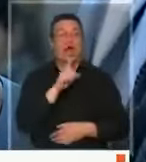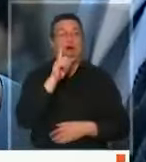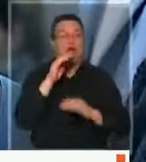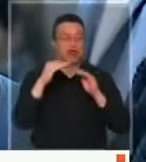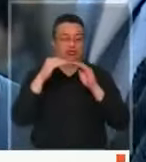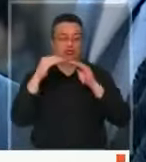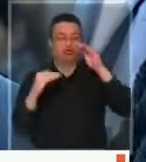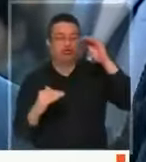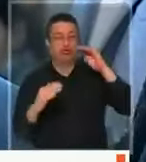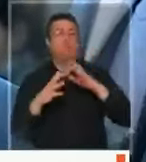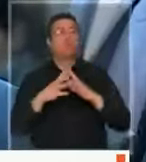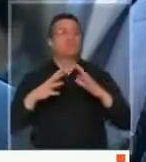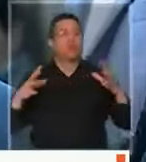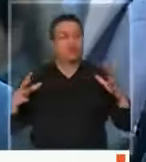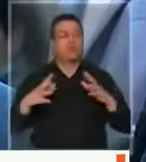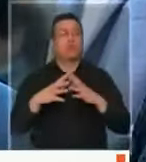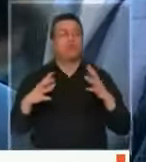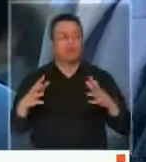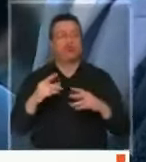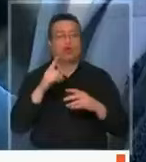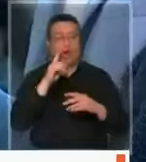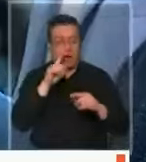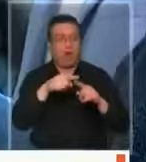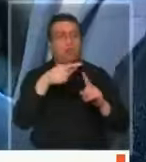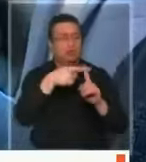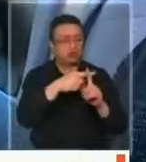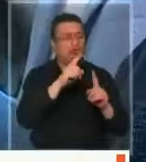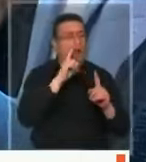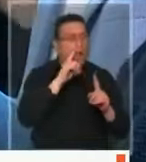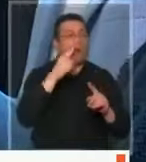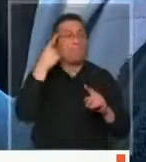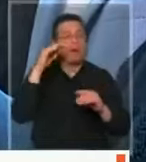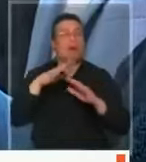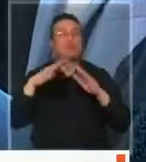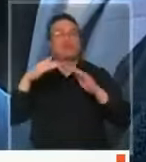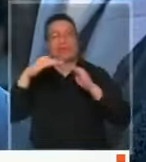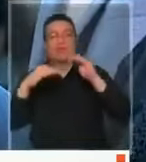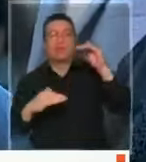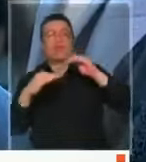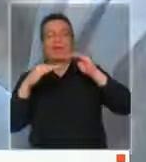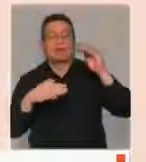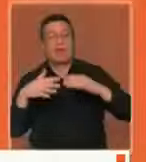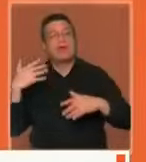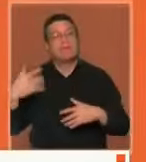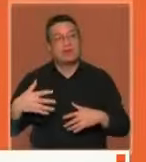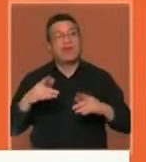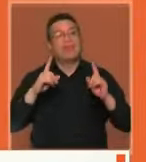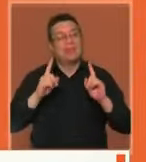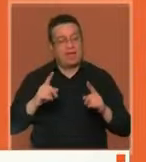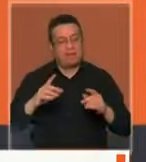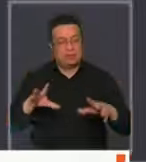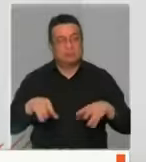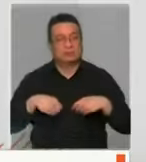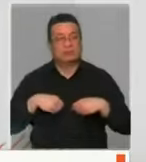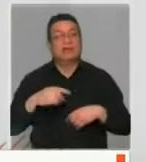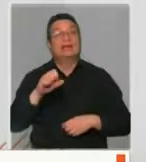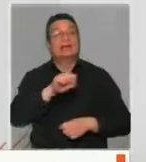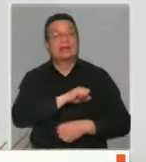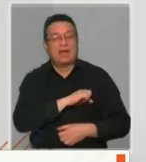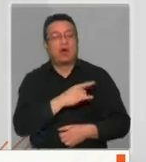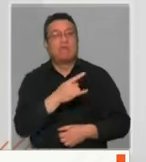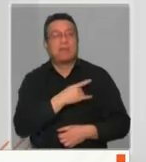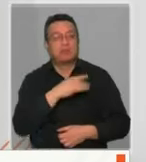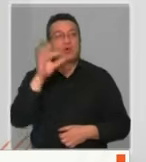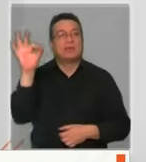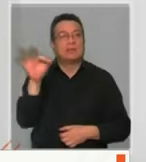tiene tremendos activos, pero tiene brechas de desigualdad muy importantes que tenemos que abordar. Santiago, Maipú, Independencia, Estación